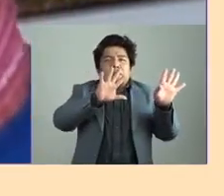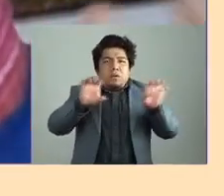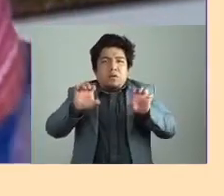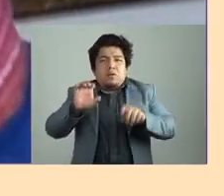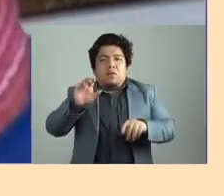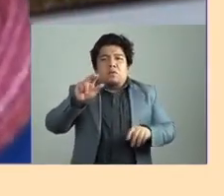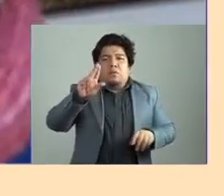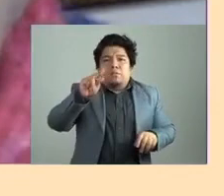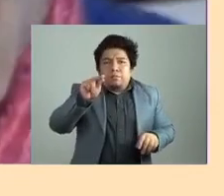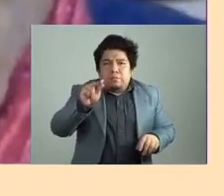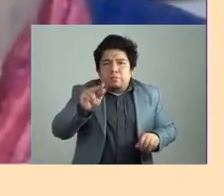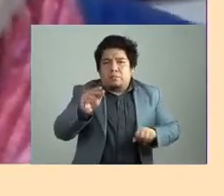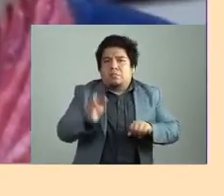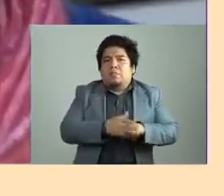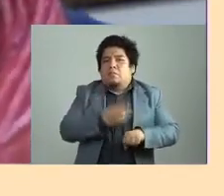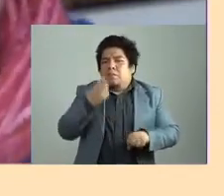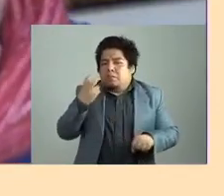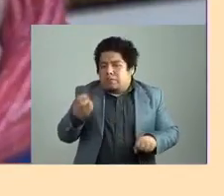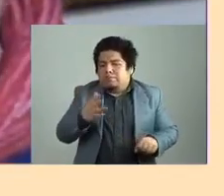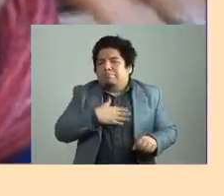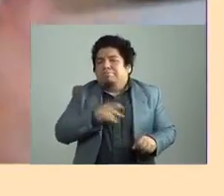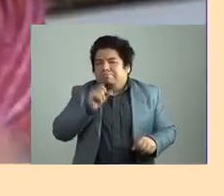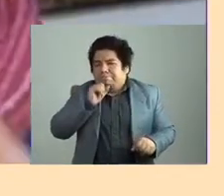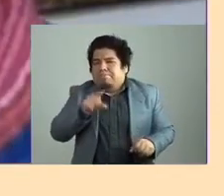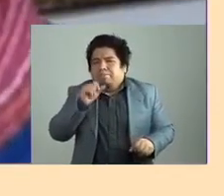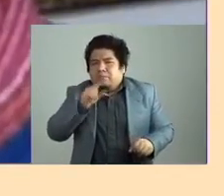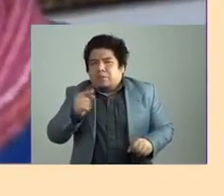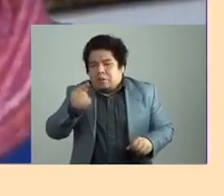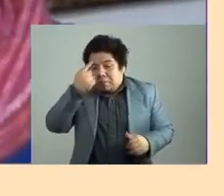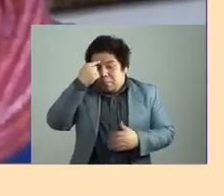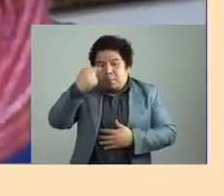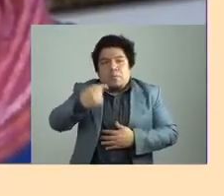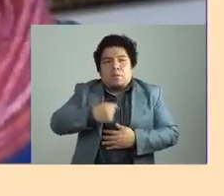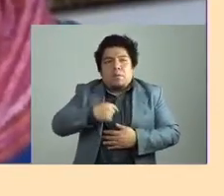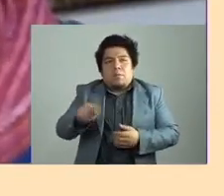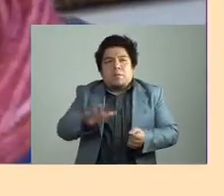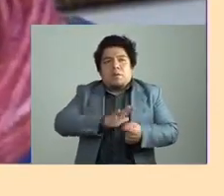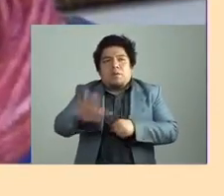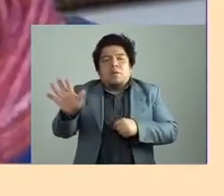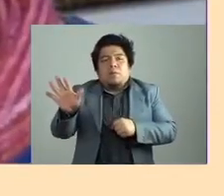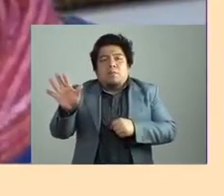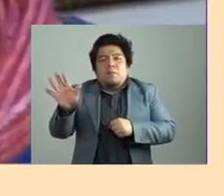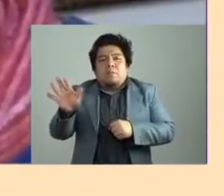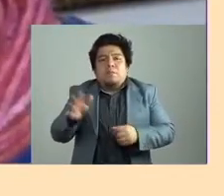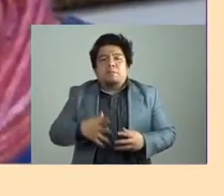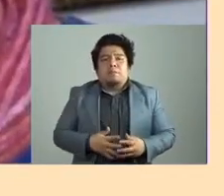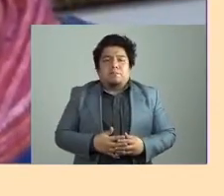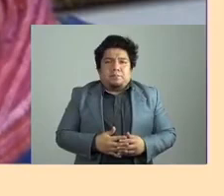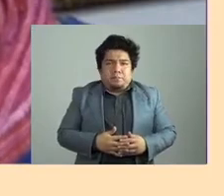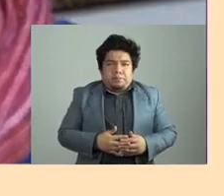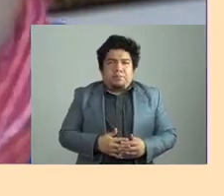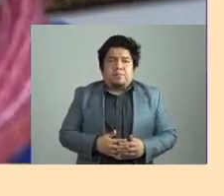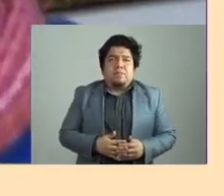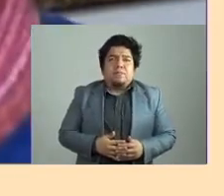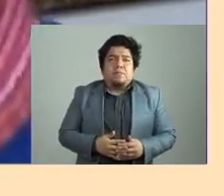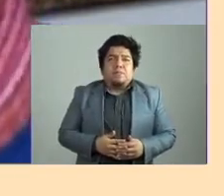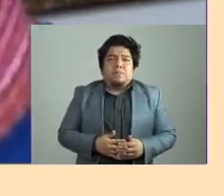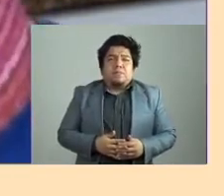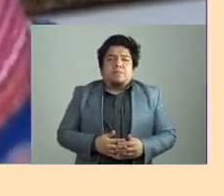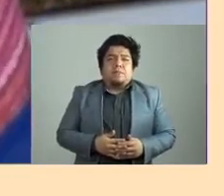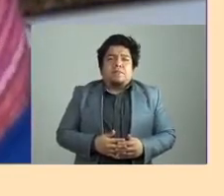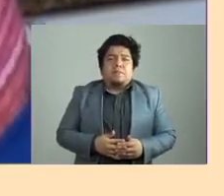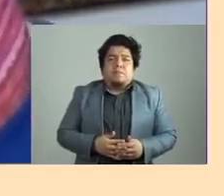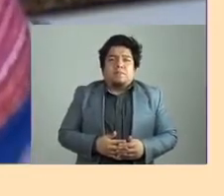eso también quedó añadido que para mí también no mirando